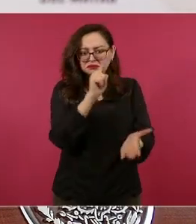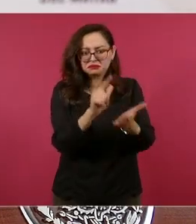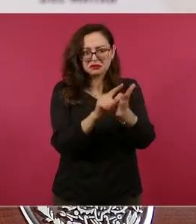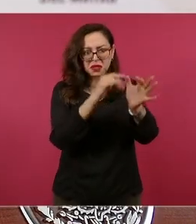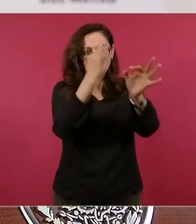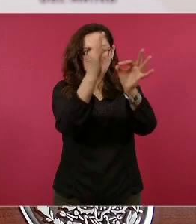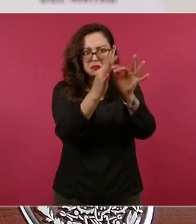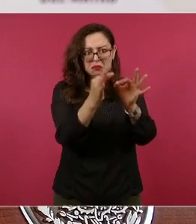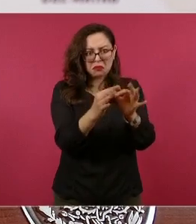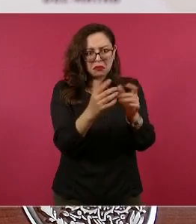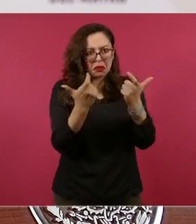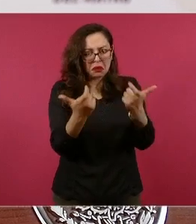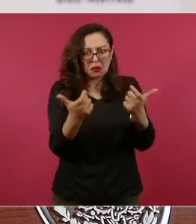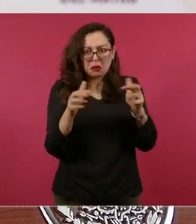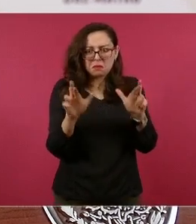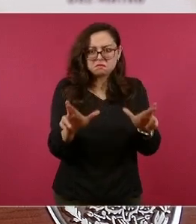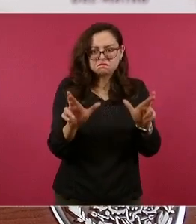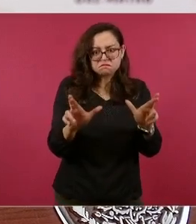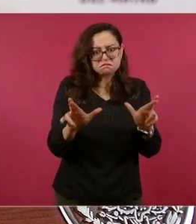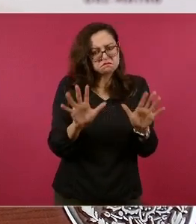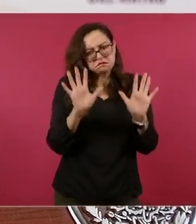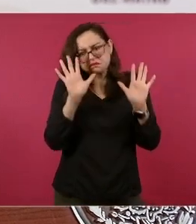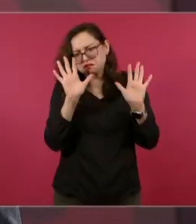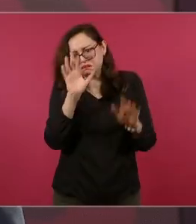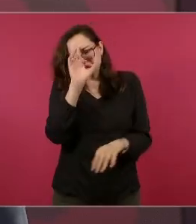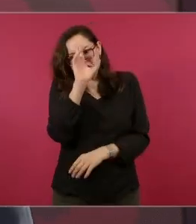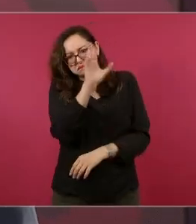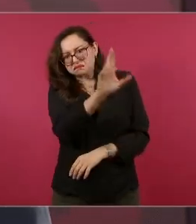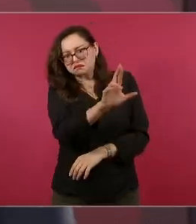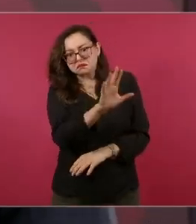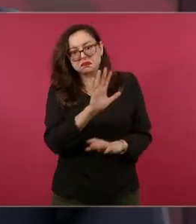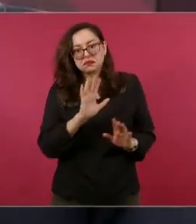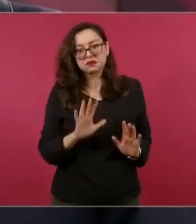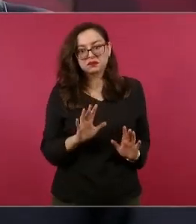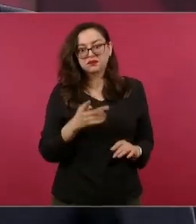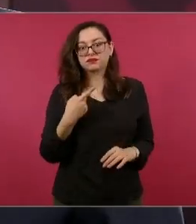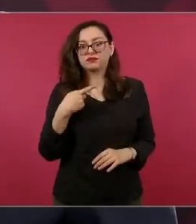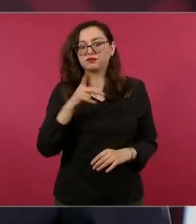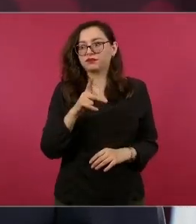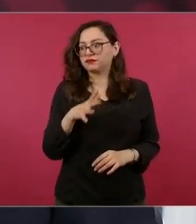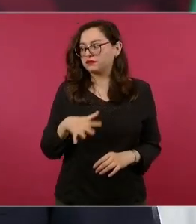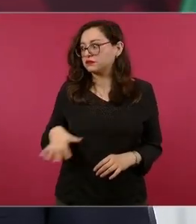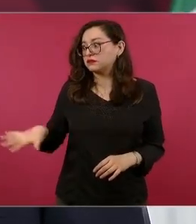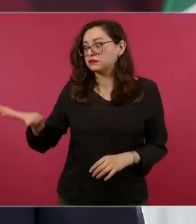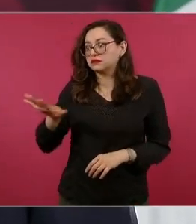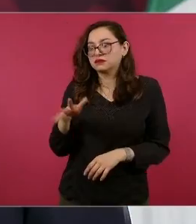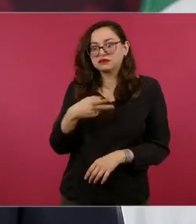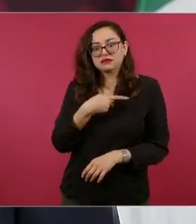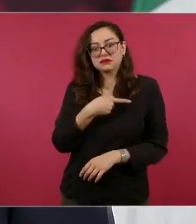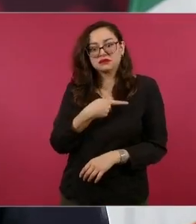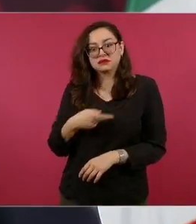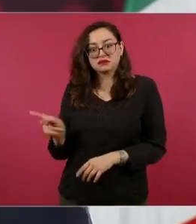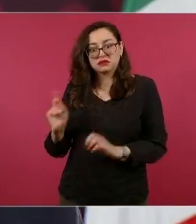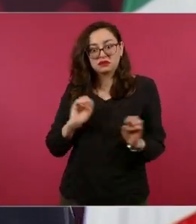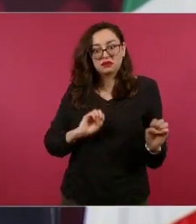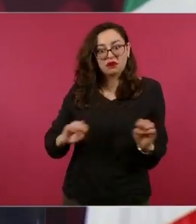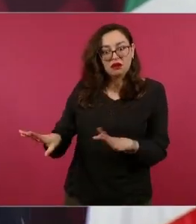Pero todos tenemos que procurar vivir en una sociedad mejor, y eso